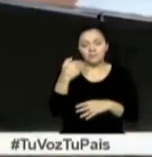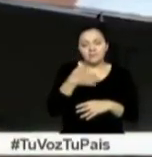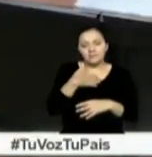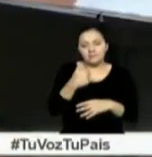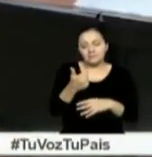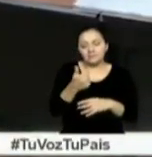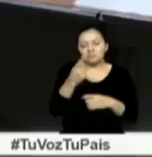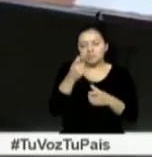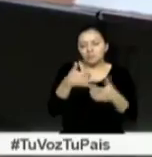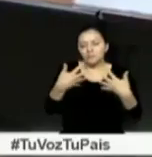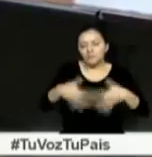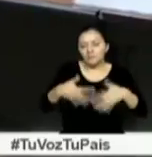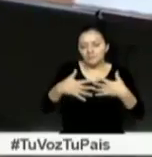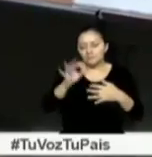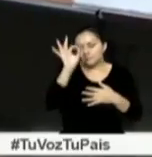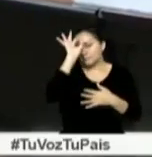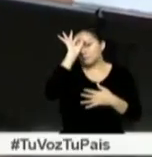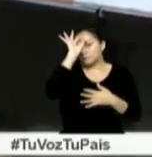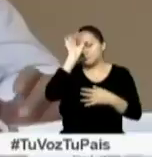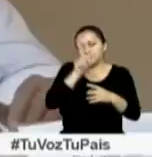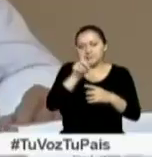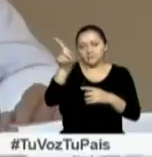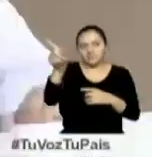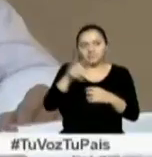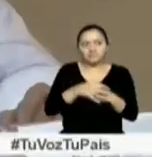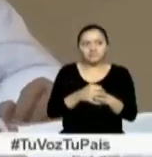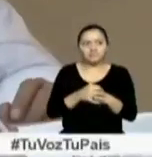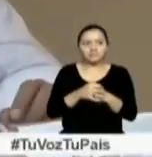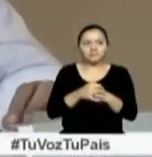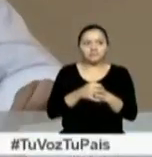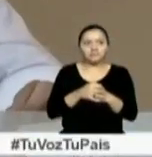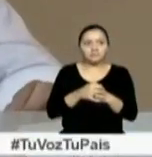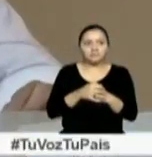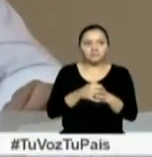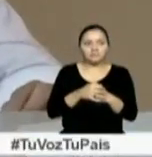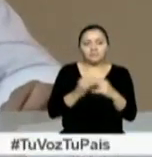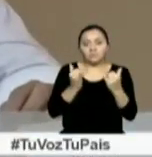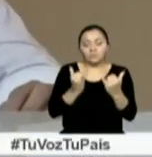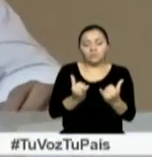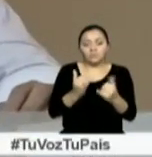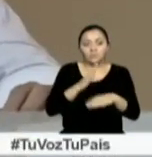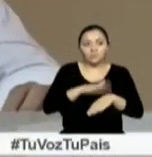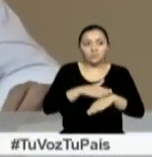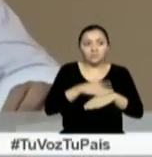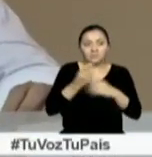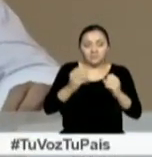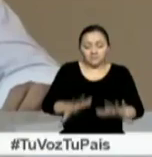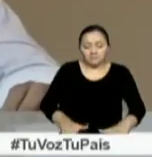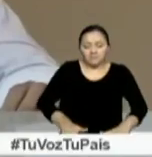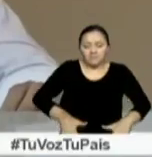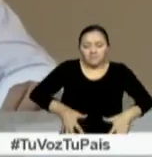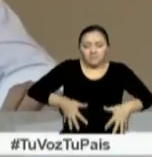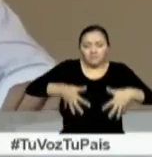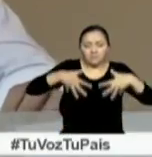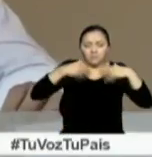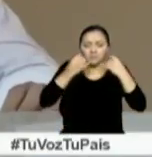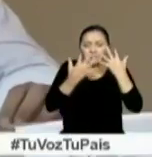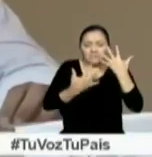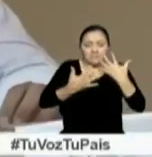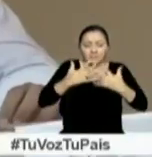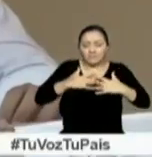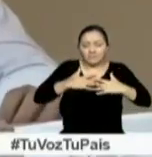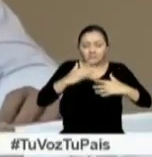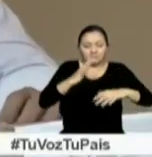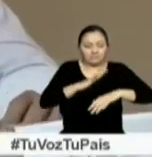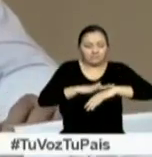estado crítico según Fuentes hospitalarias hay factores como el grado de quemaduras en su cuerpo y